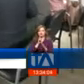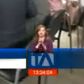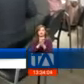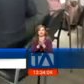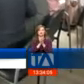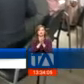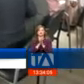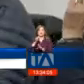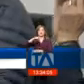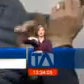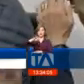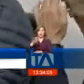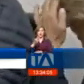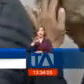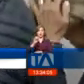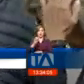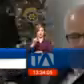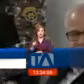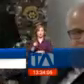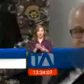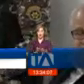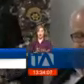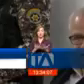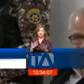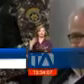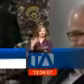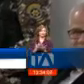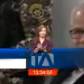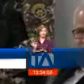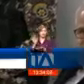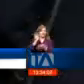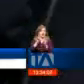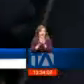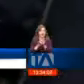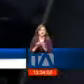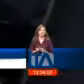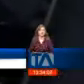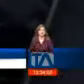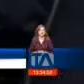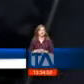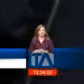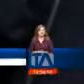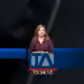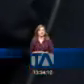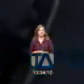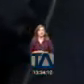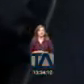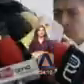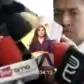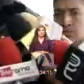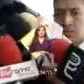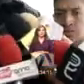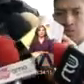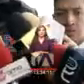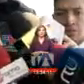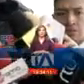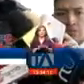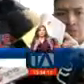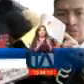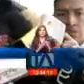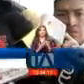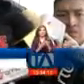debido a que Quirós no llegó a la audiencia de juicio, pero sí sus representantes legales. La UAFE viene